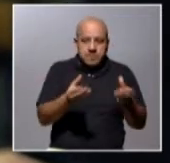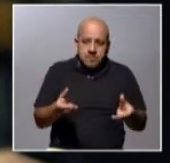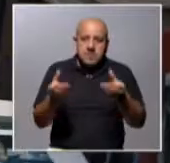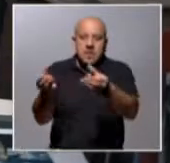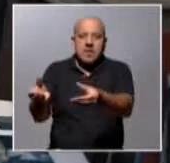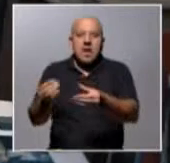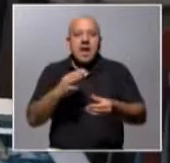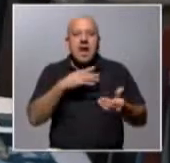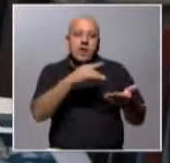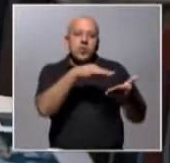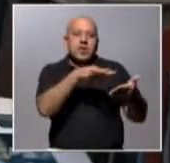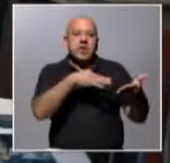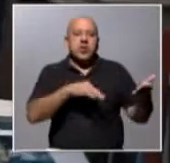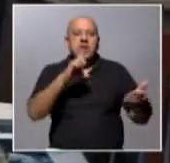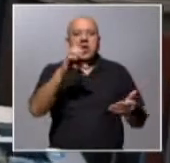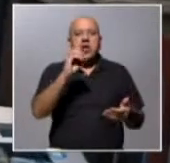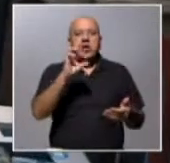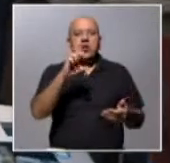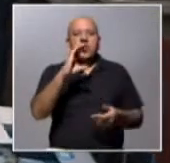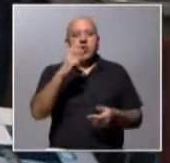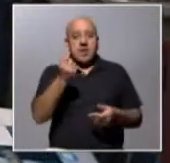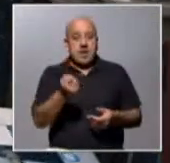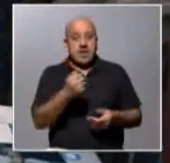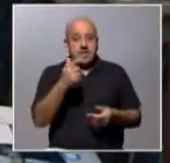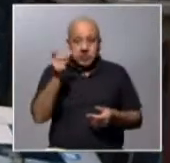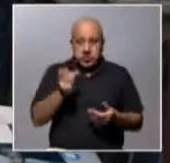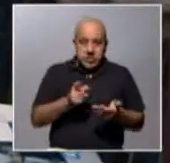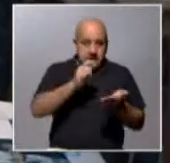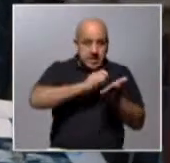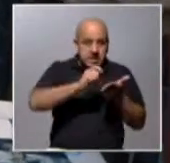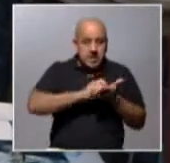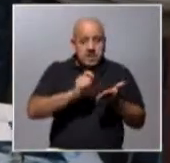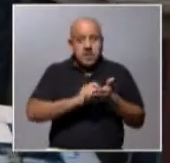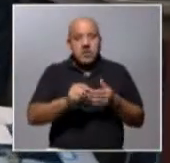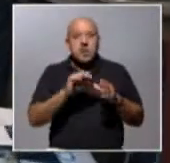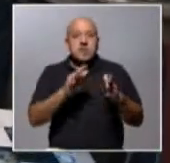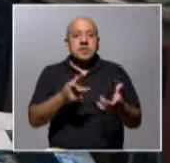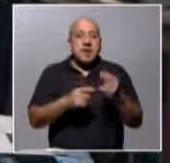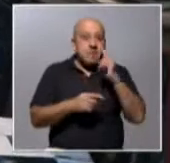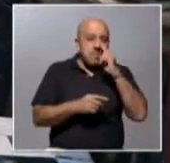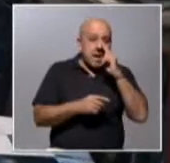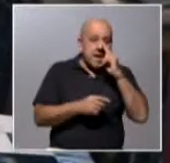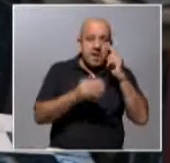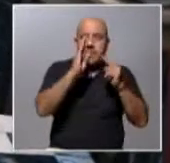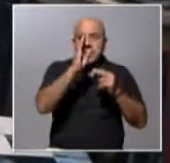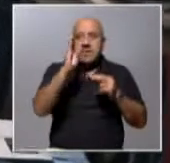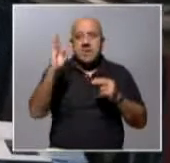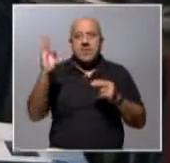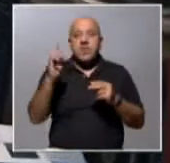García Lorca muy impactante sobre si el libro o el pan yo creo que es la